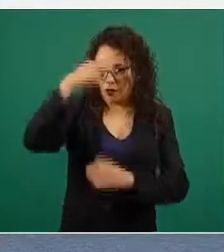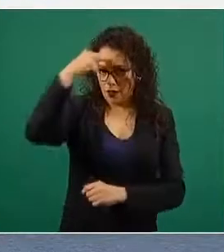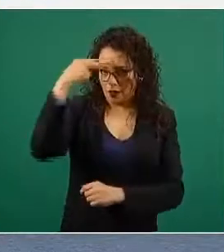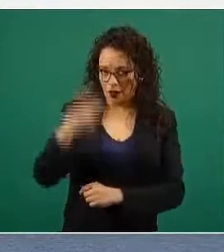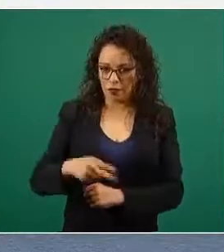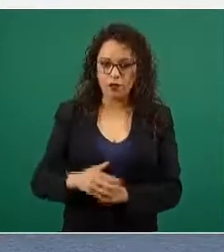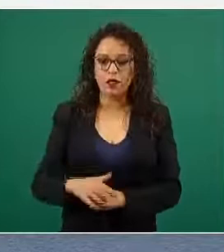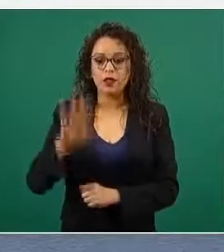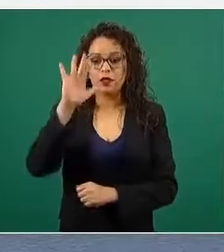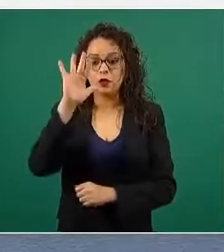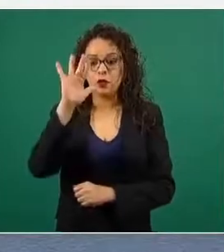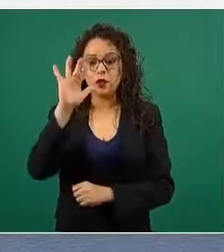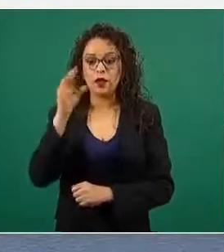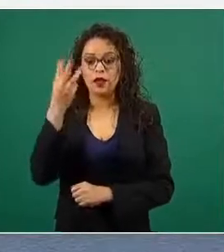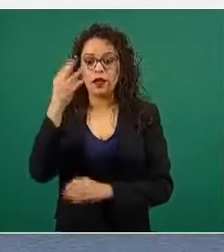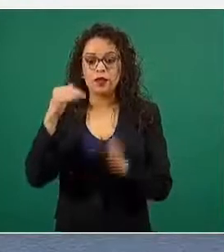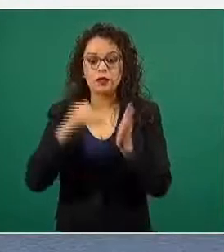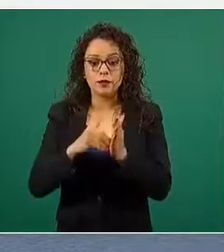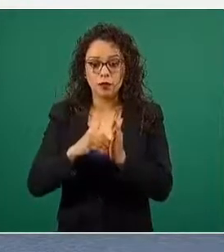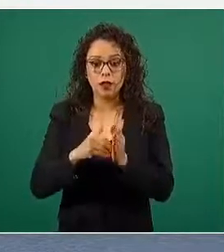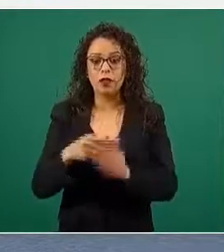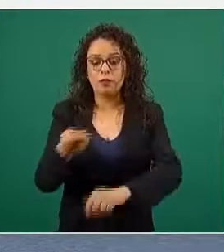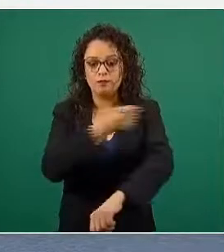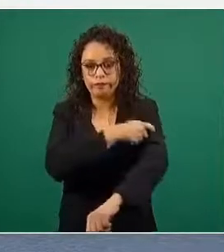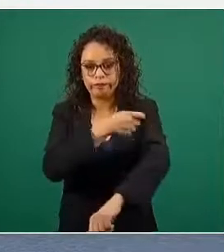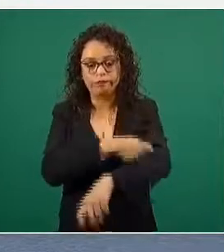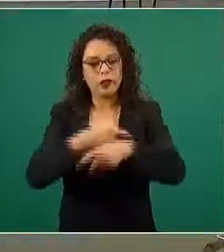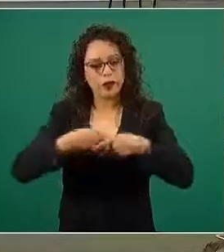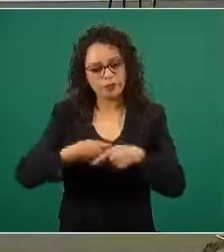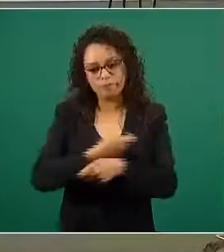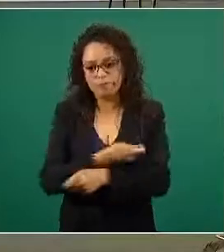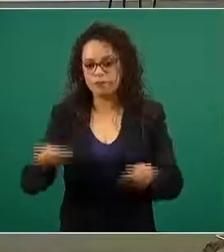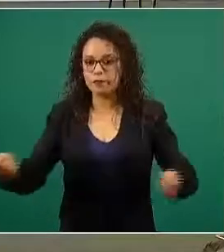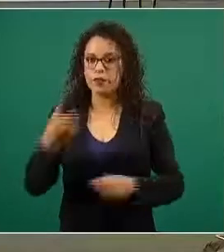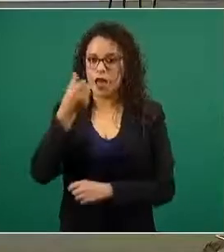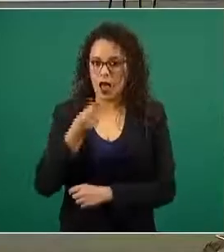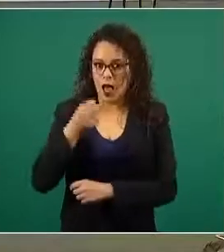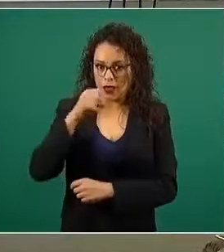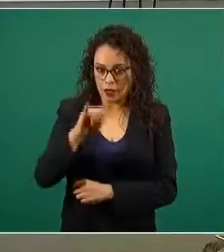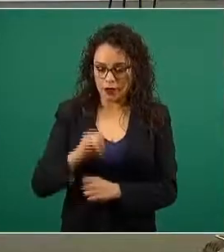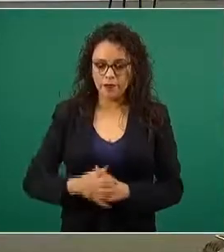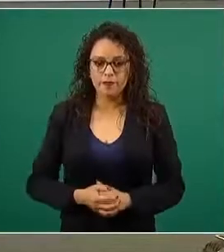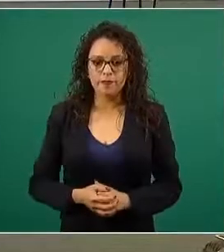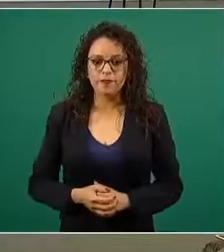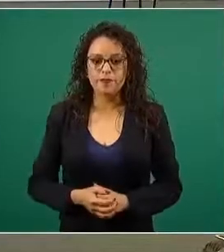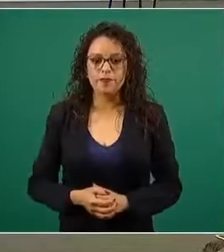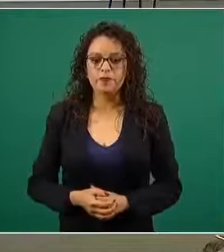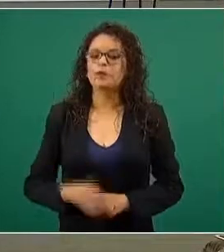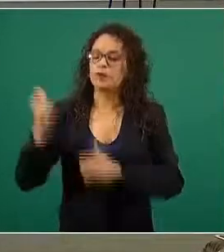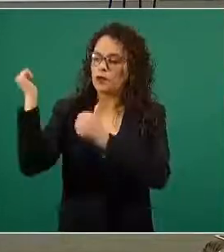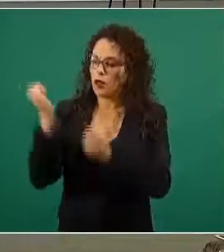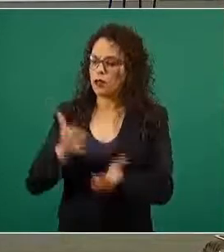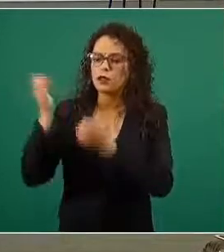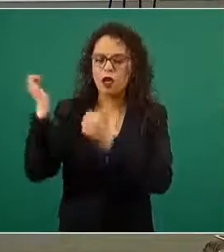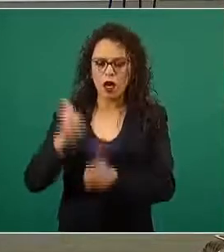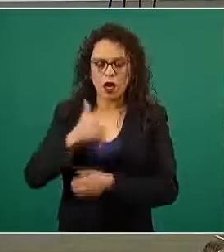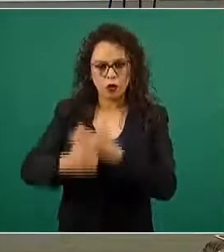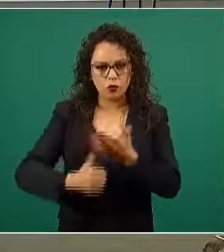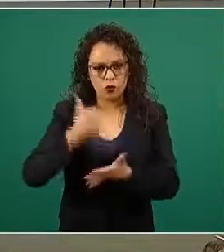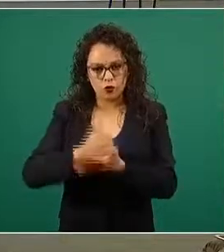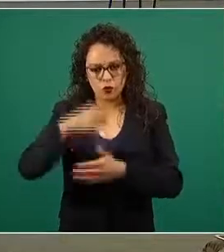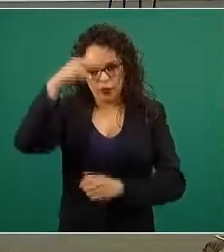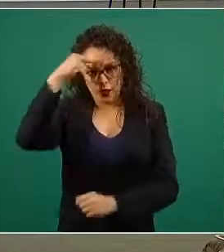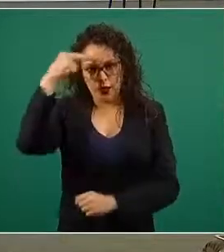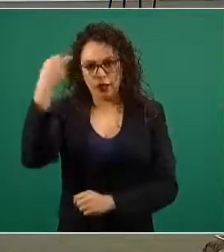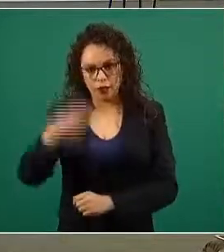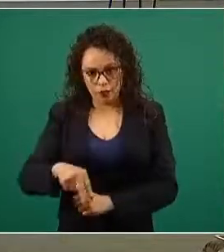53.000 dosis se distribuyen de esa manera por esta razón. Y llegarán a la Ciudad de México, se seguirán completando la